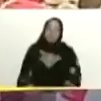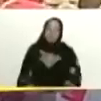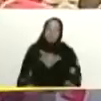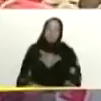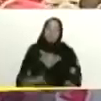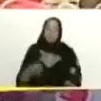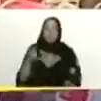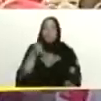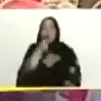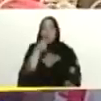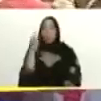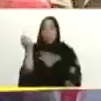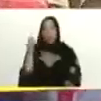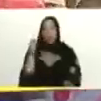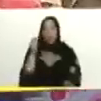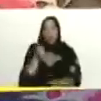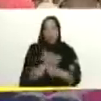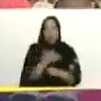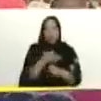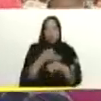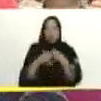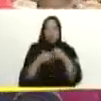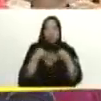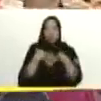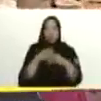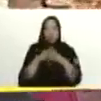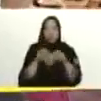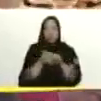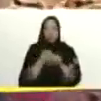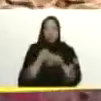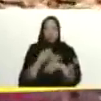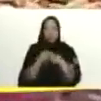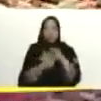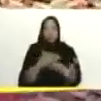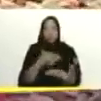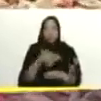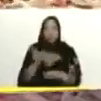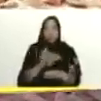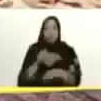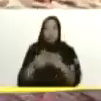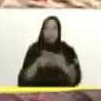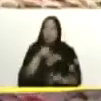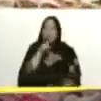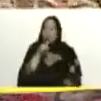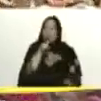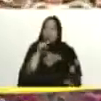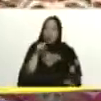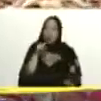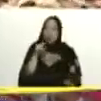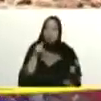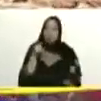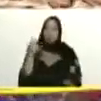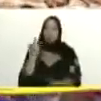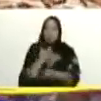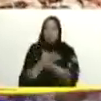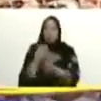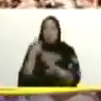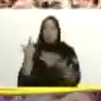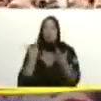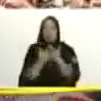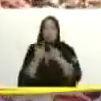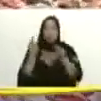enfrentar y derrotar todos los efectos perversos y malignos de las sanciones y del